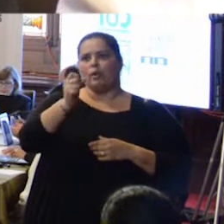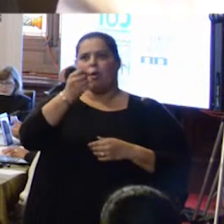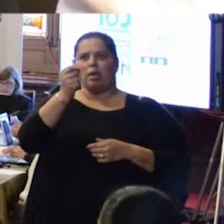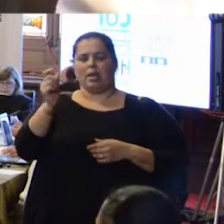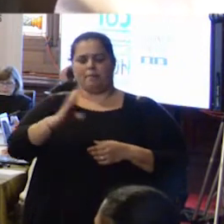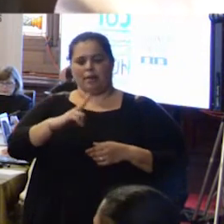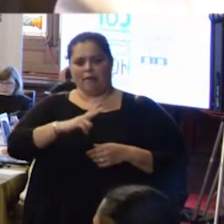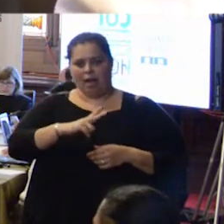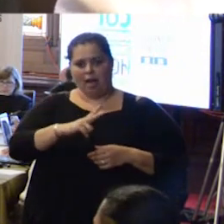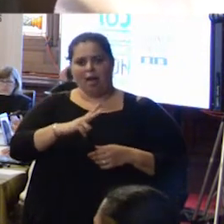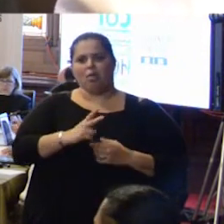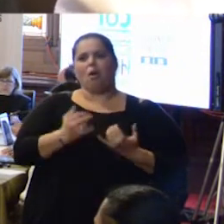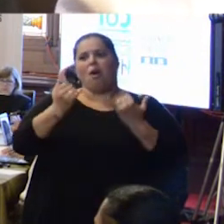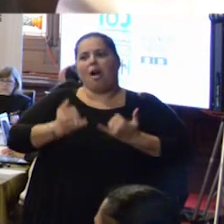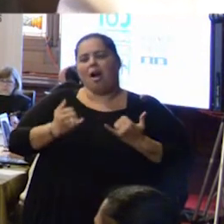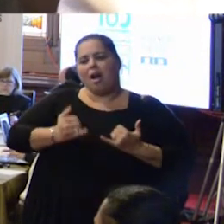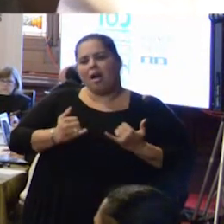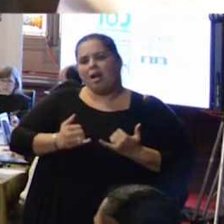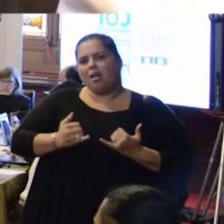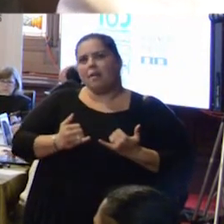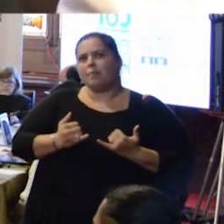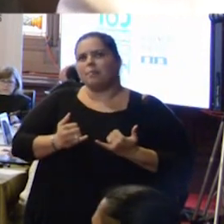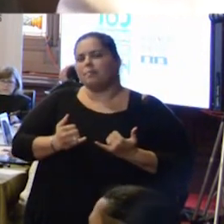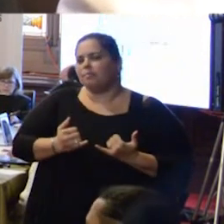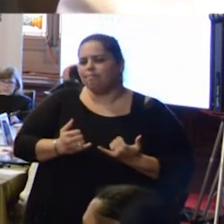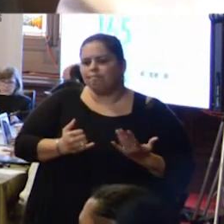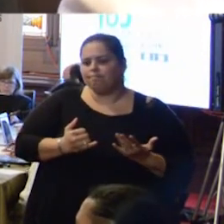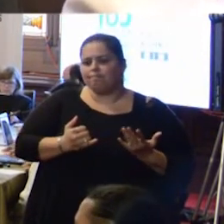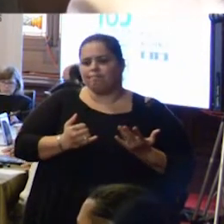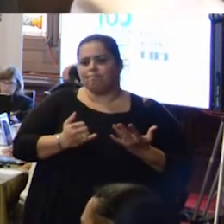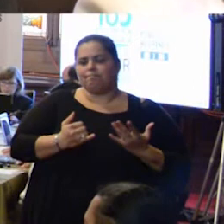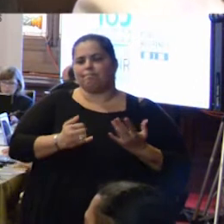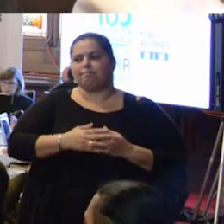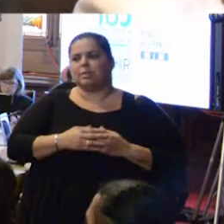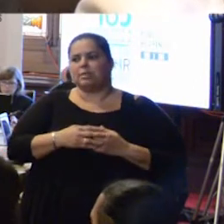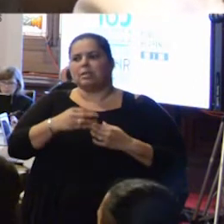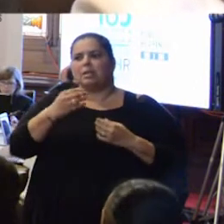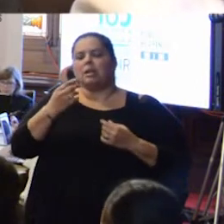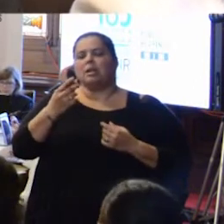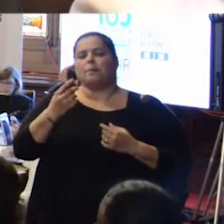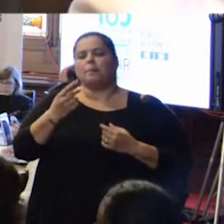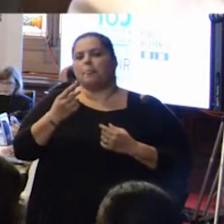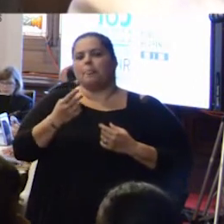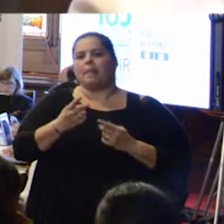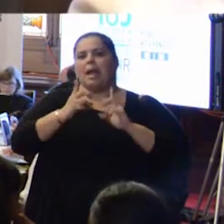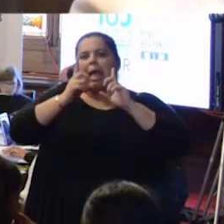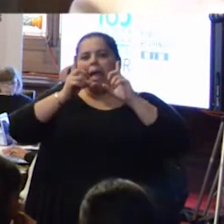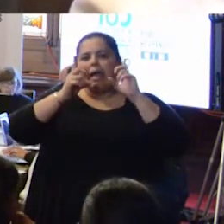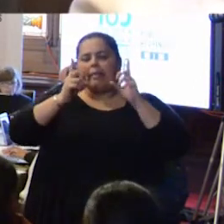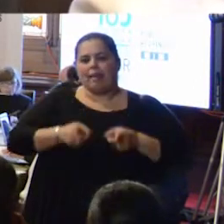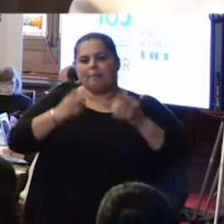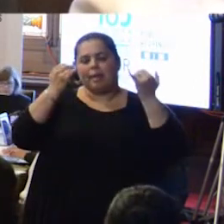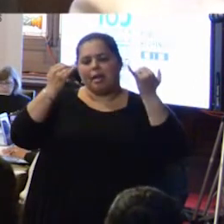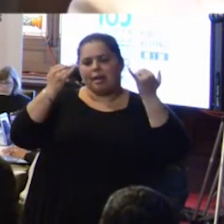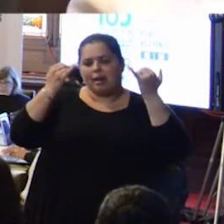silla para las organizaciones concretamente de derechos humanos y de democracia. Pero no solamente ahí, también hay una comisión del Pacto Estado para la Justicia